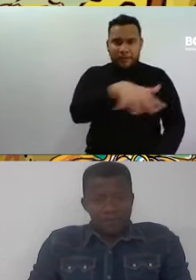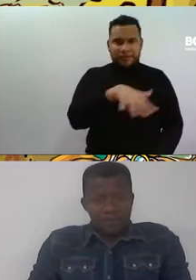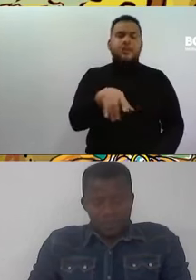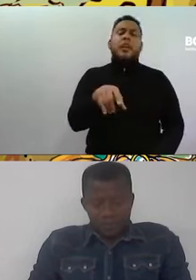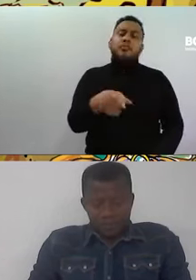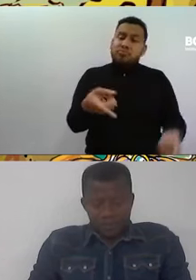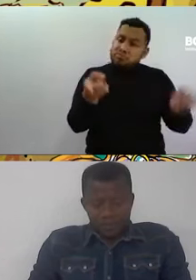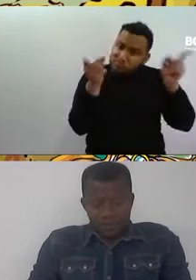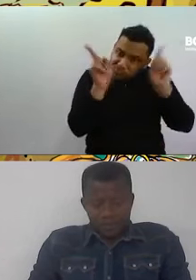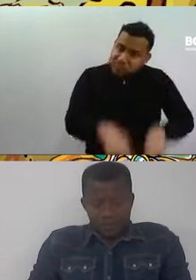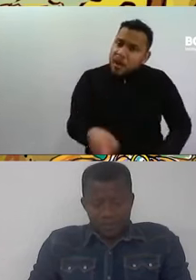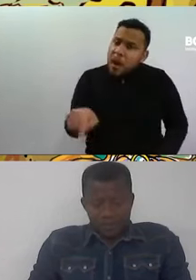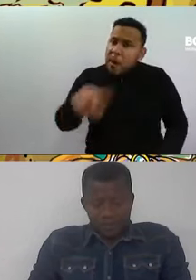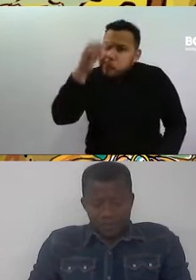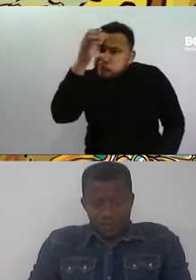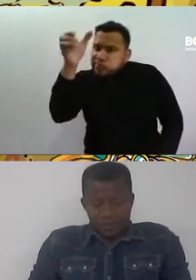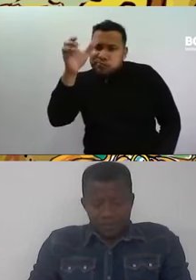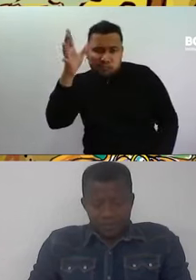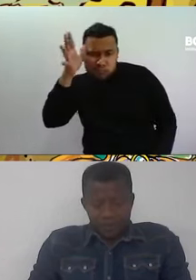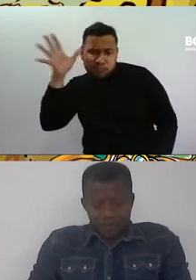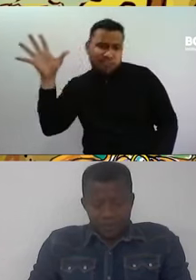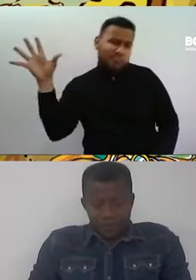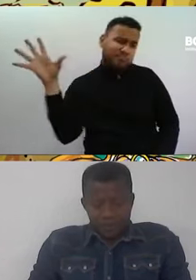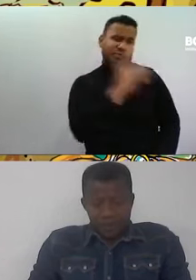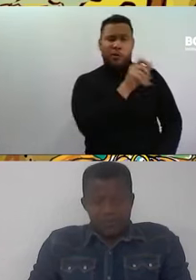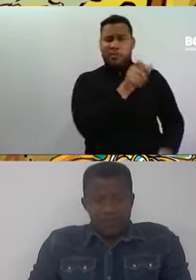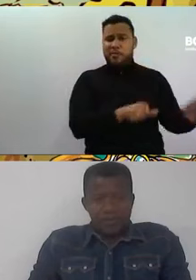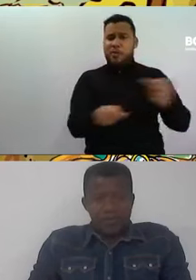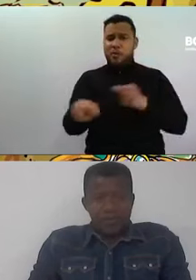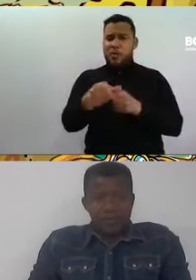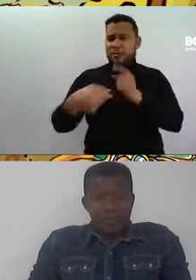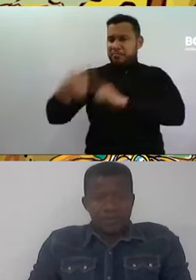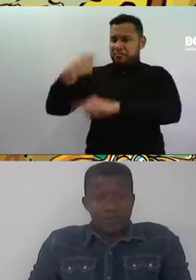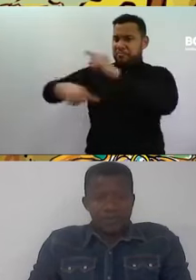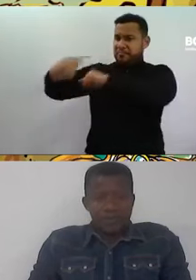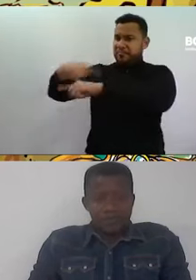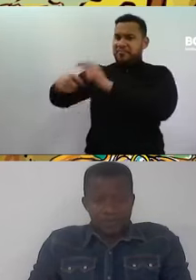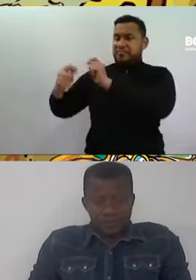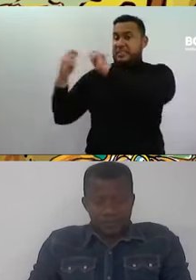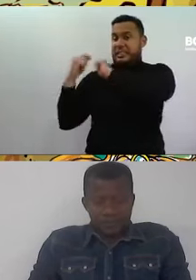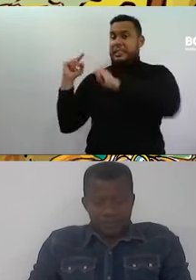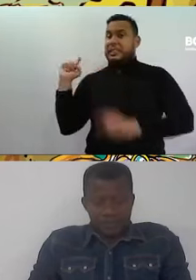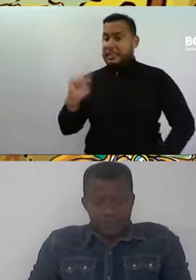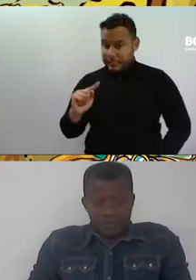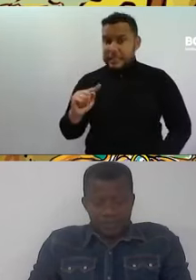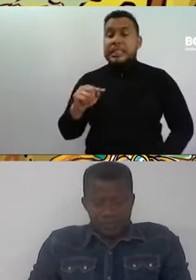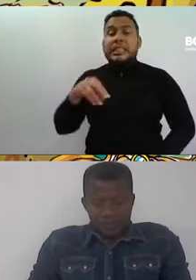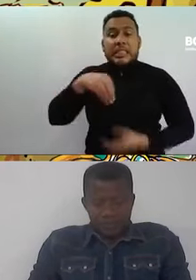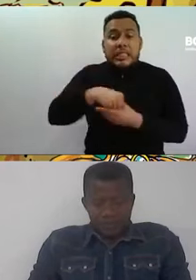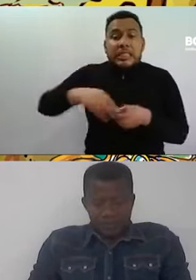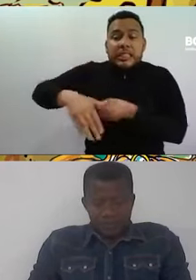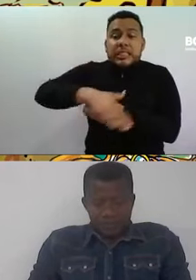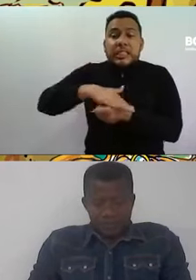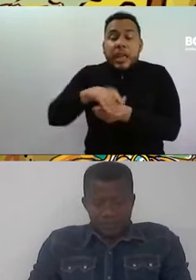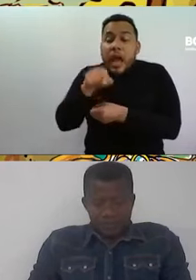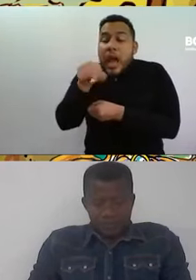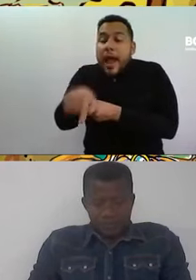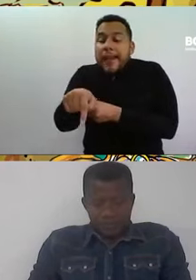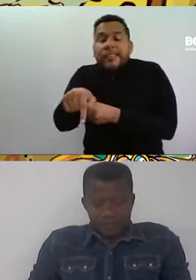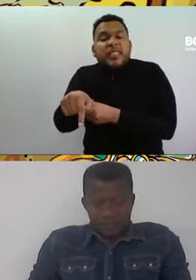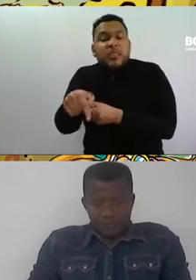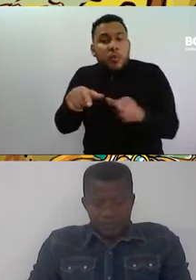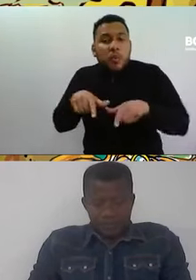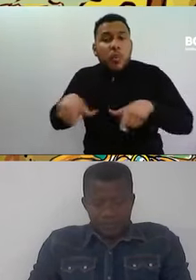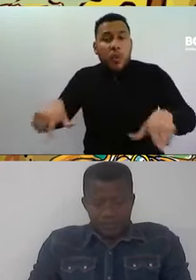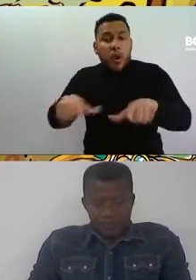sapiencia y sabiduría de todos nuestros antepasados. Y ese es el sitio donde reposan, y ese sitio donde reposan, pues desde